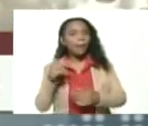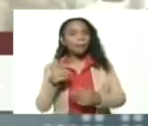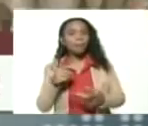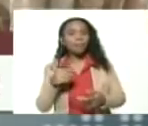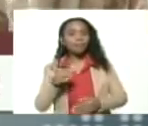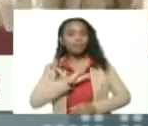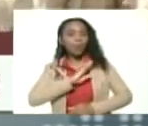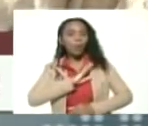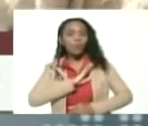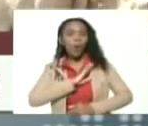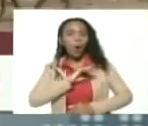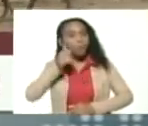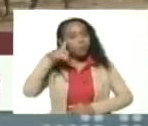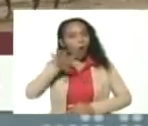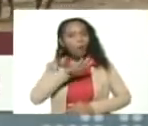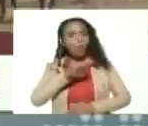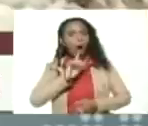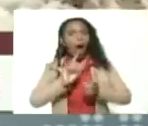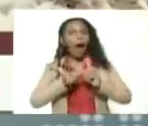beneficios del pueblo en alguna época,